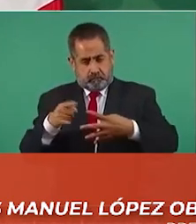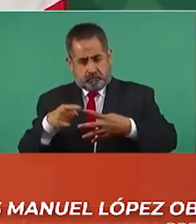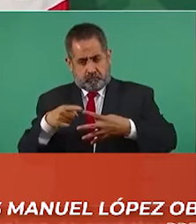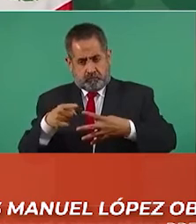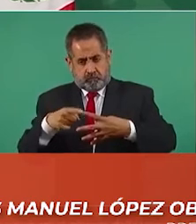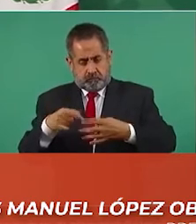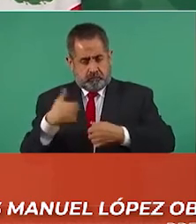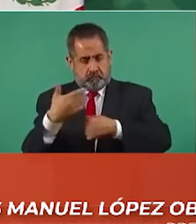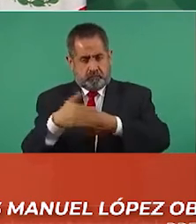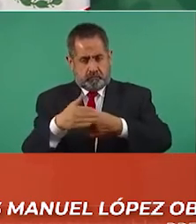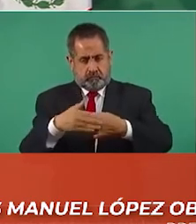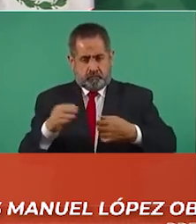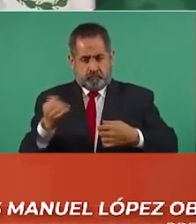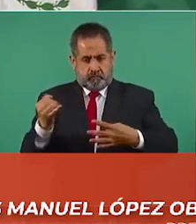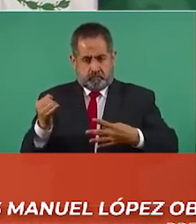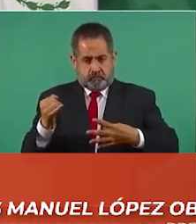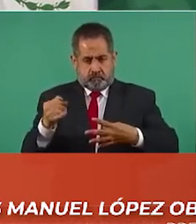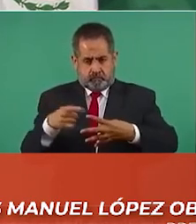próximo,